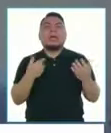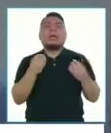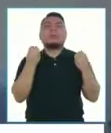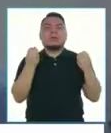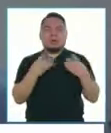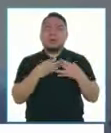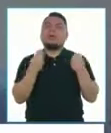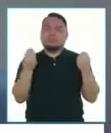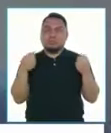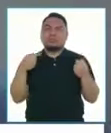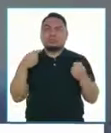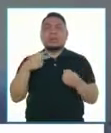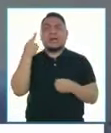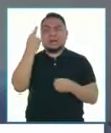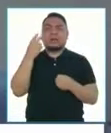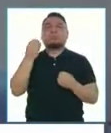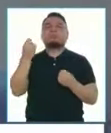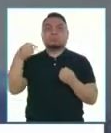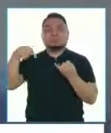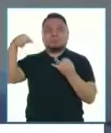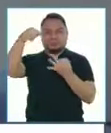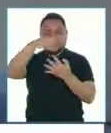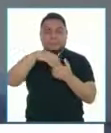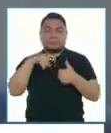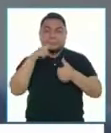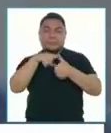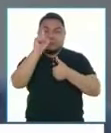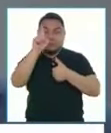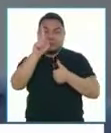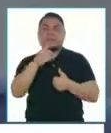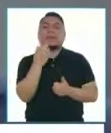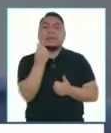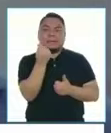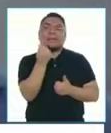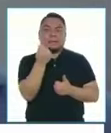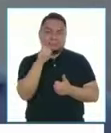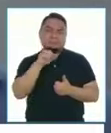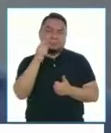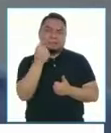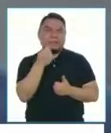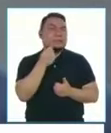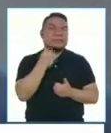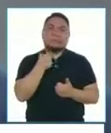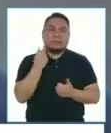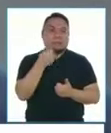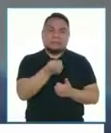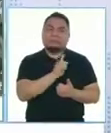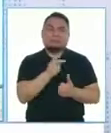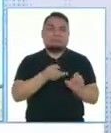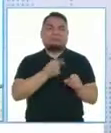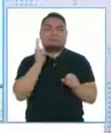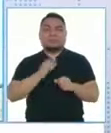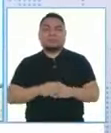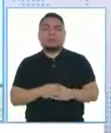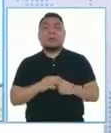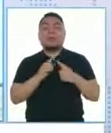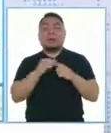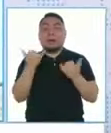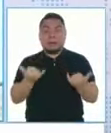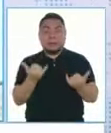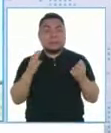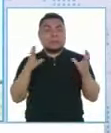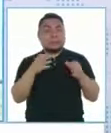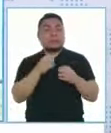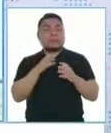de las principales es el tema económico, pero sí es importante señalar que el sistema universitario peruano ya